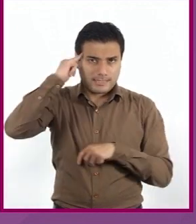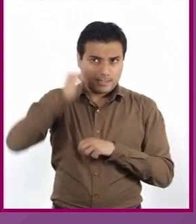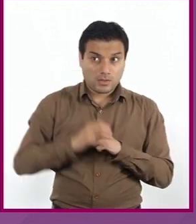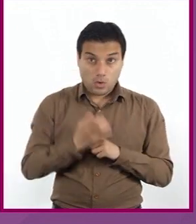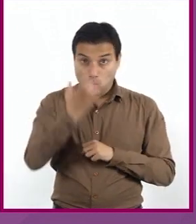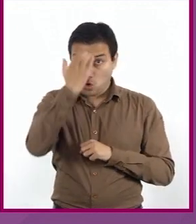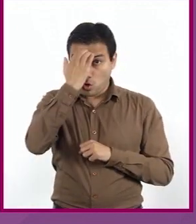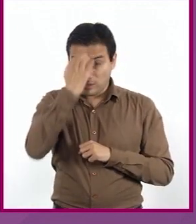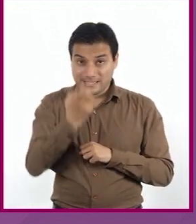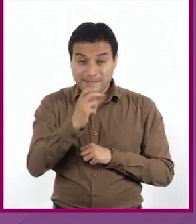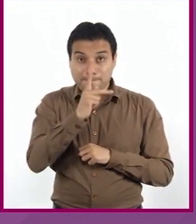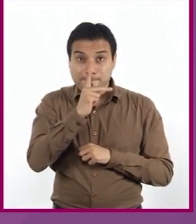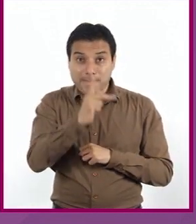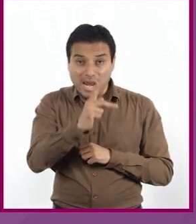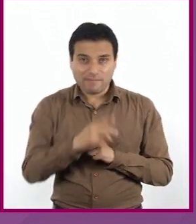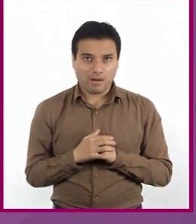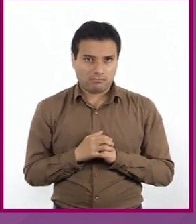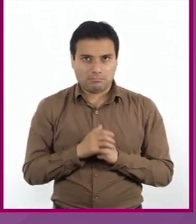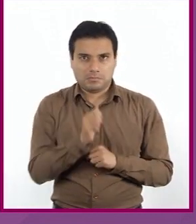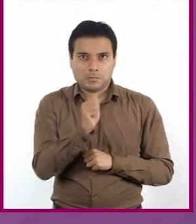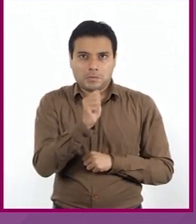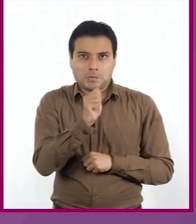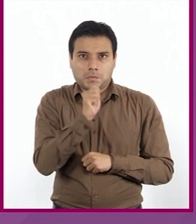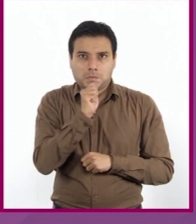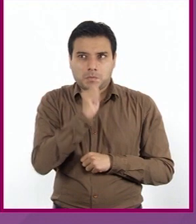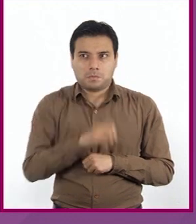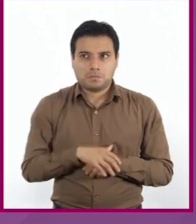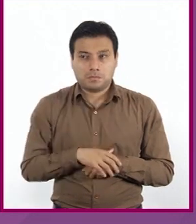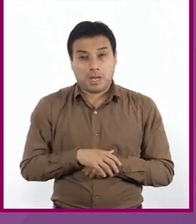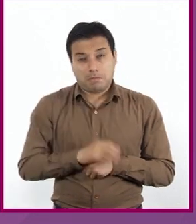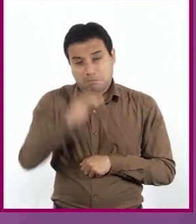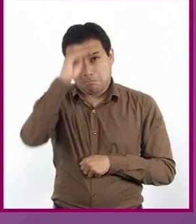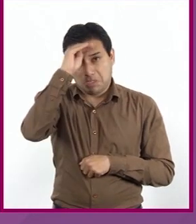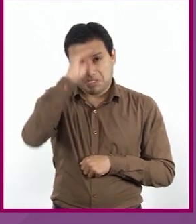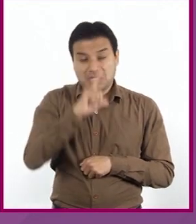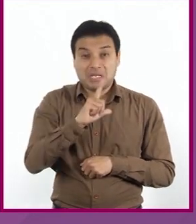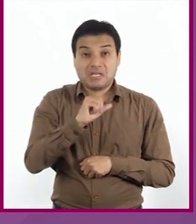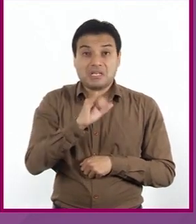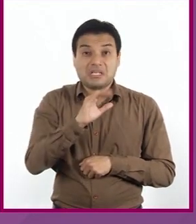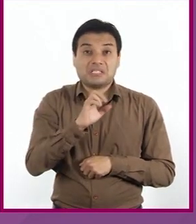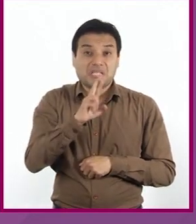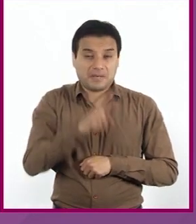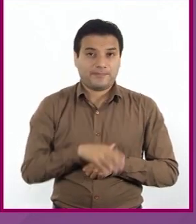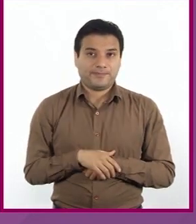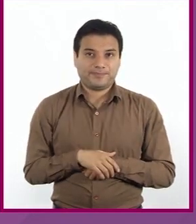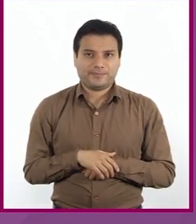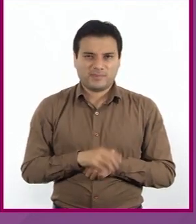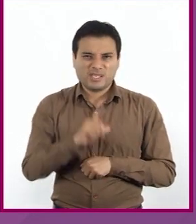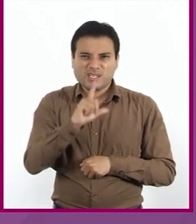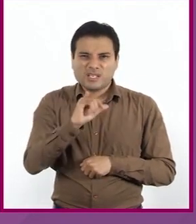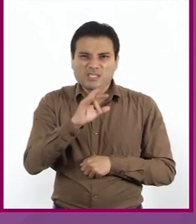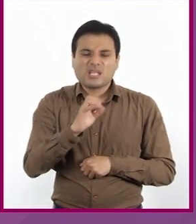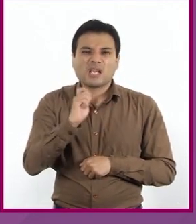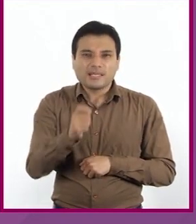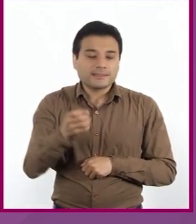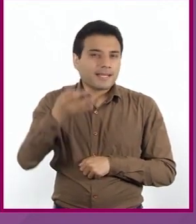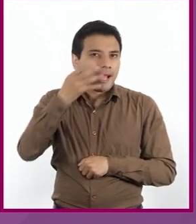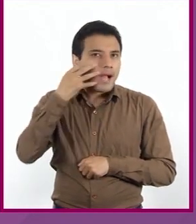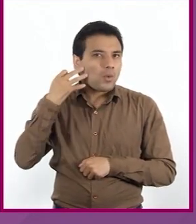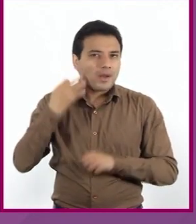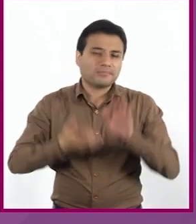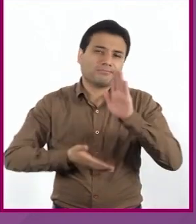esta palabra, la derivaron por eufonía en lícer. El lícer es el jaguar que sale a la